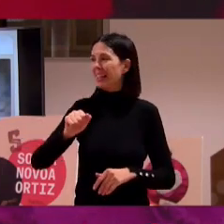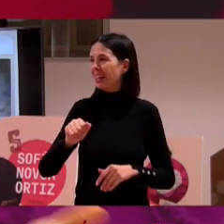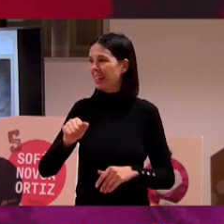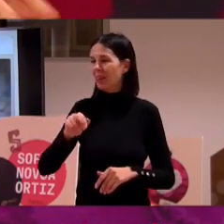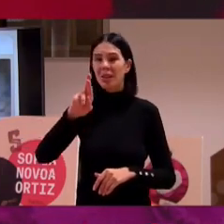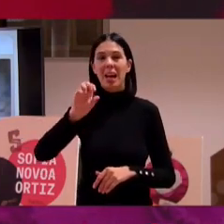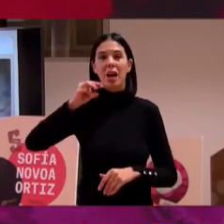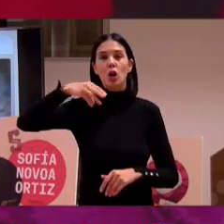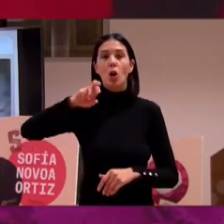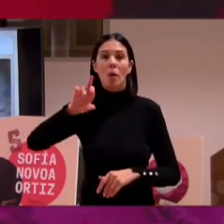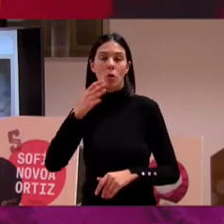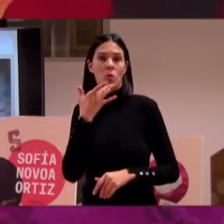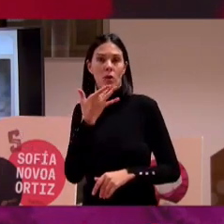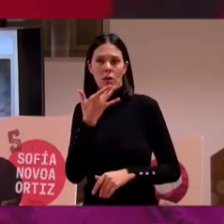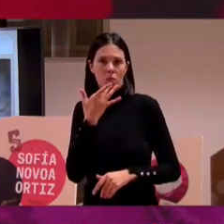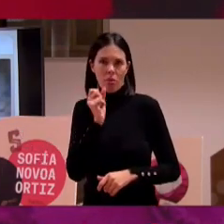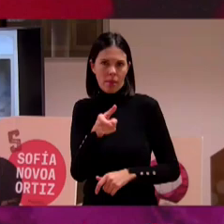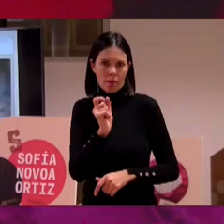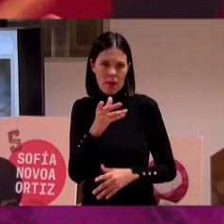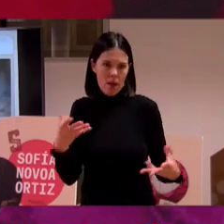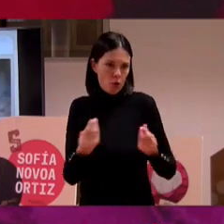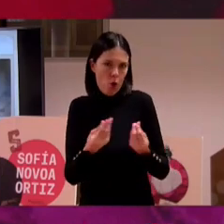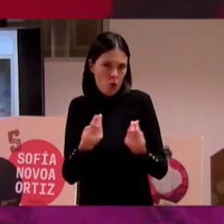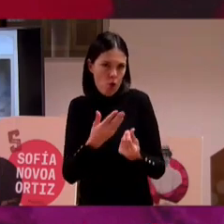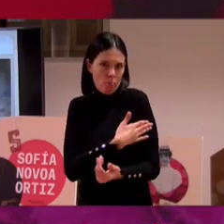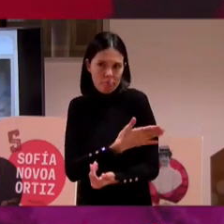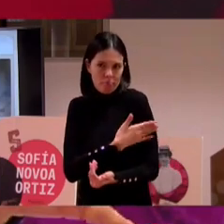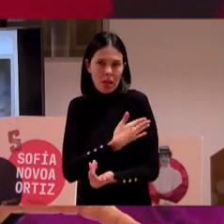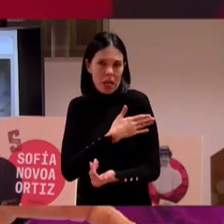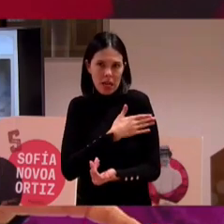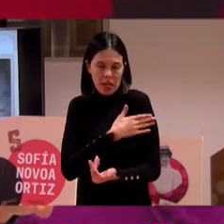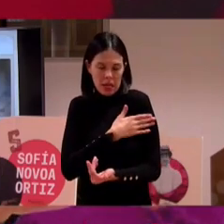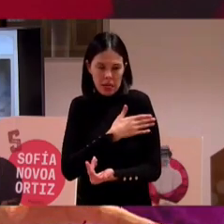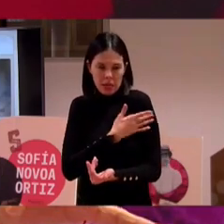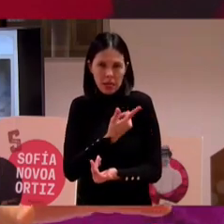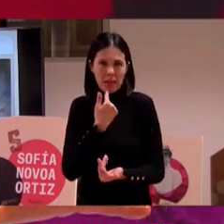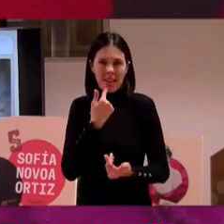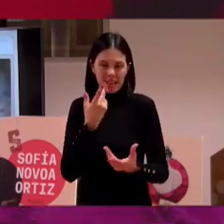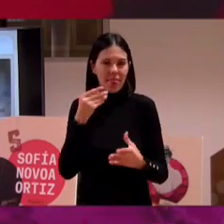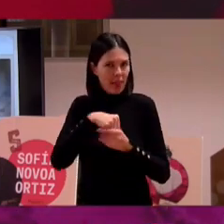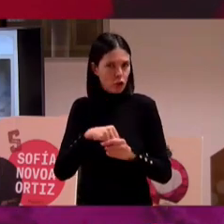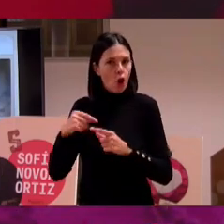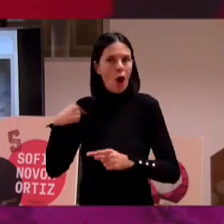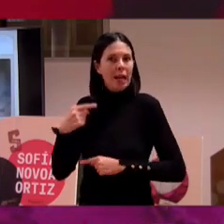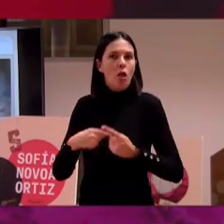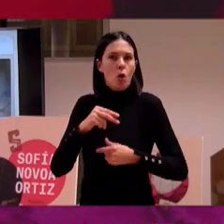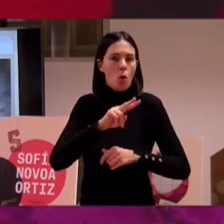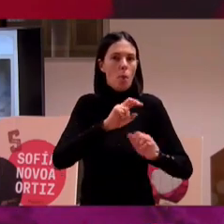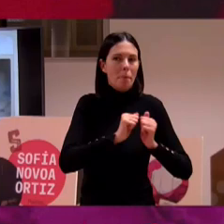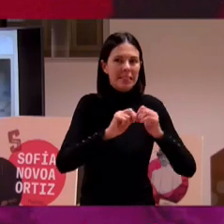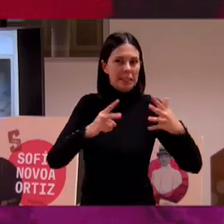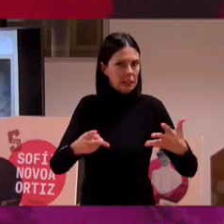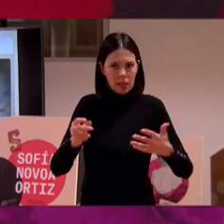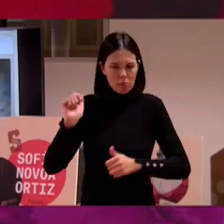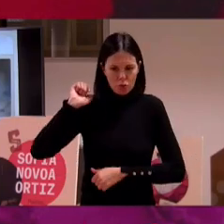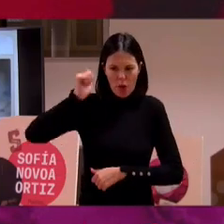Marina Romero, por exemplo, é unha constante na súa vida. Esa está, neste momento, considerada na Xeración do 27, é unha constante ao longo de toda a